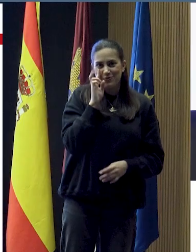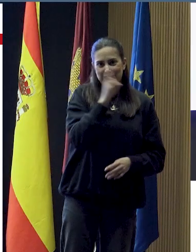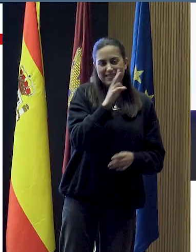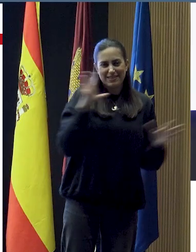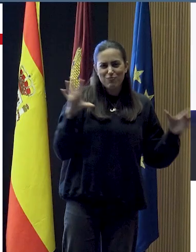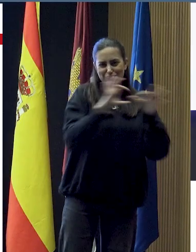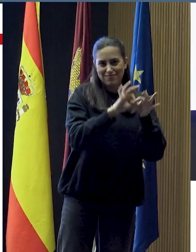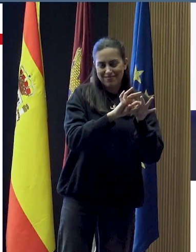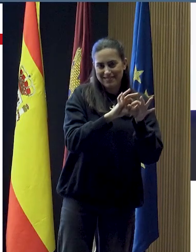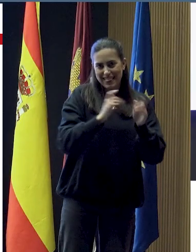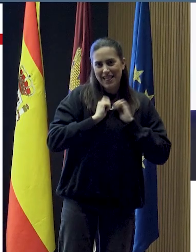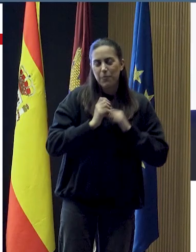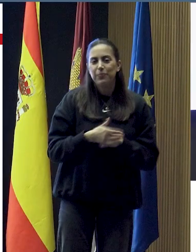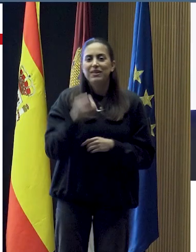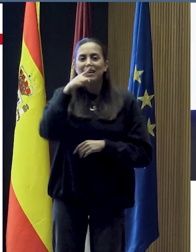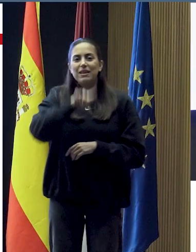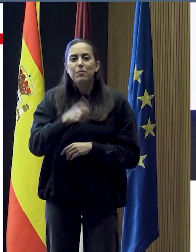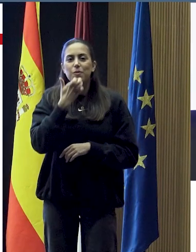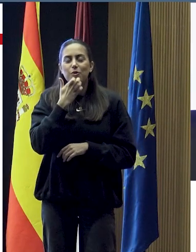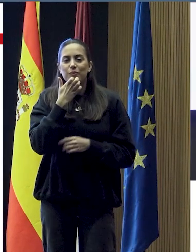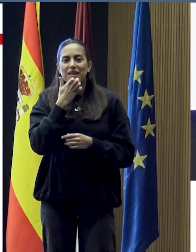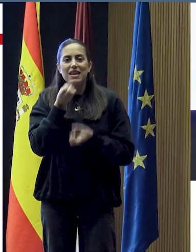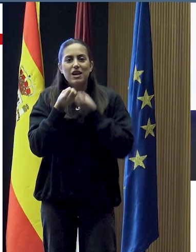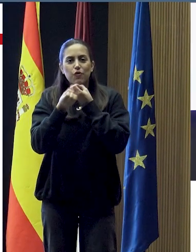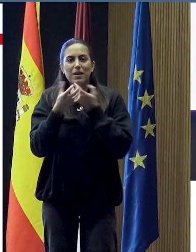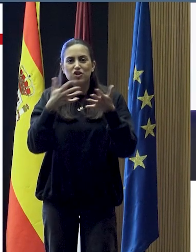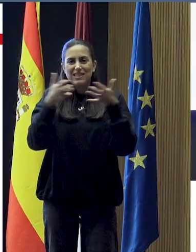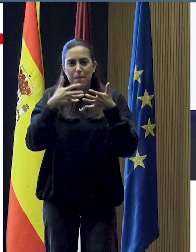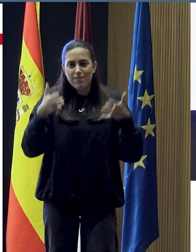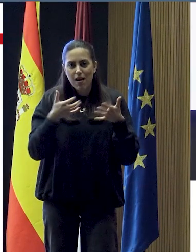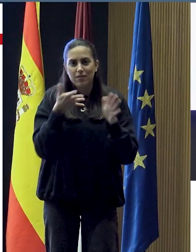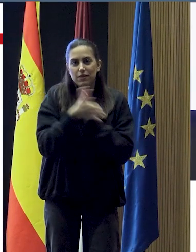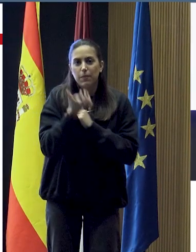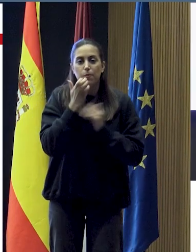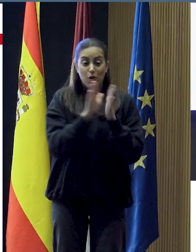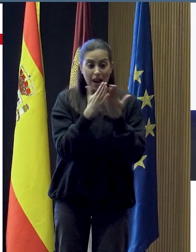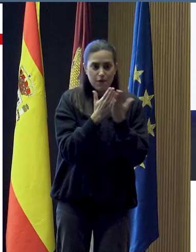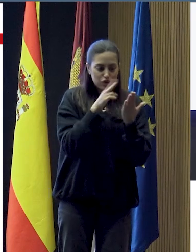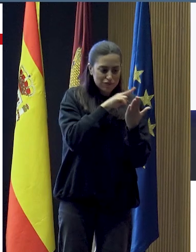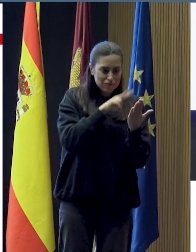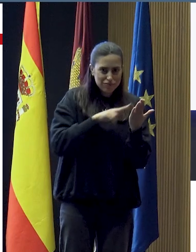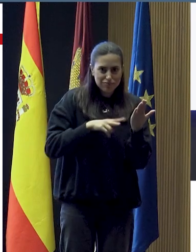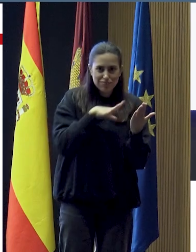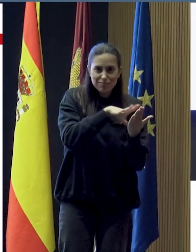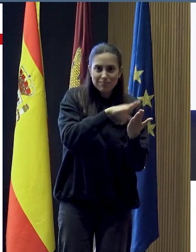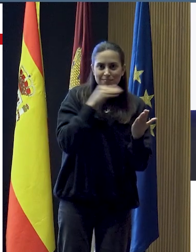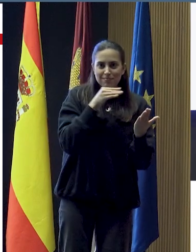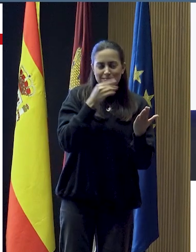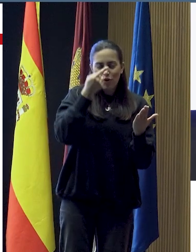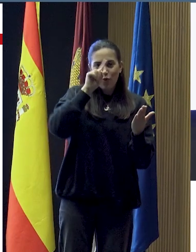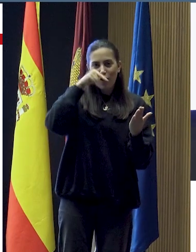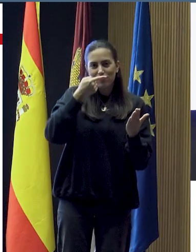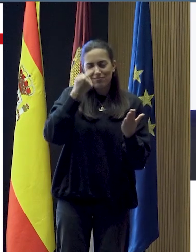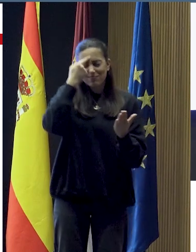Bueno, y también hay información semántica. Obtenemos información leyendo libros, interpretando aquello que está codificado